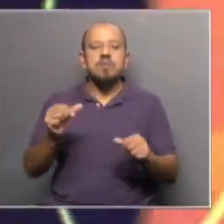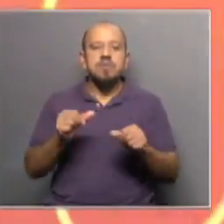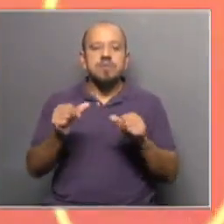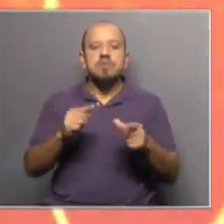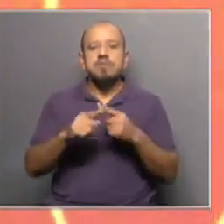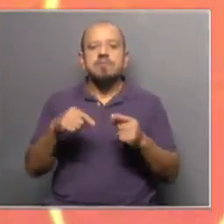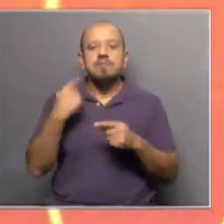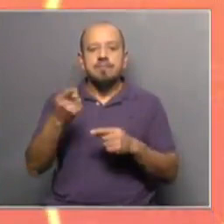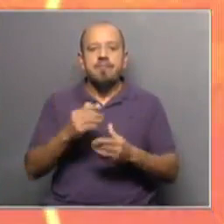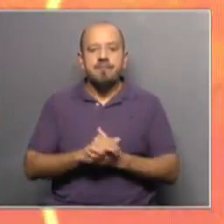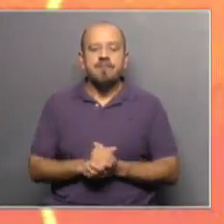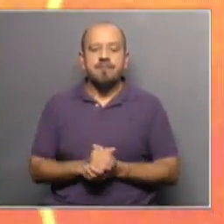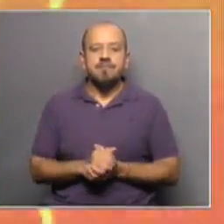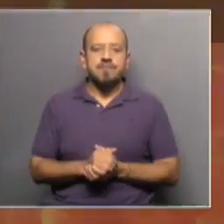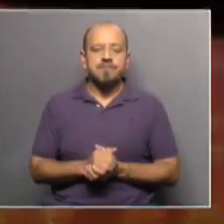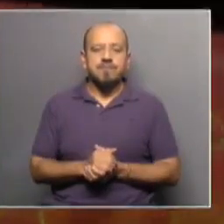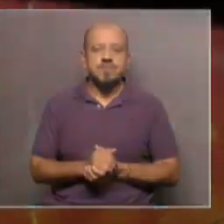en los próximos días. Ya volvemos.